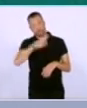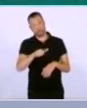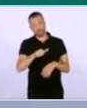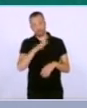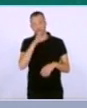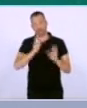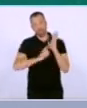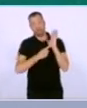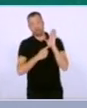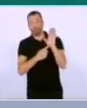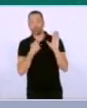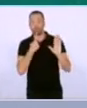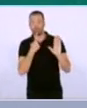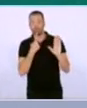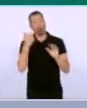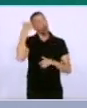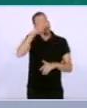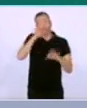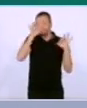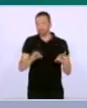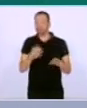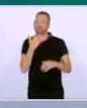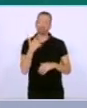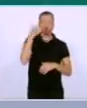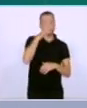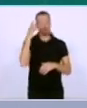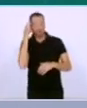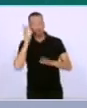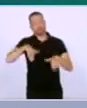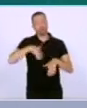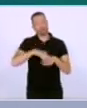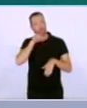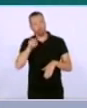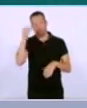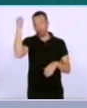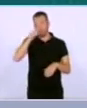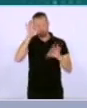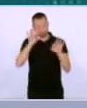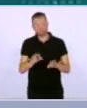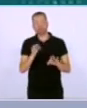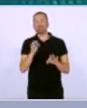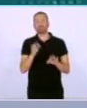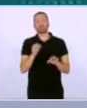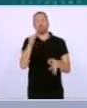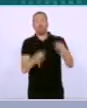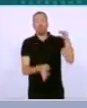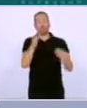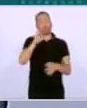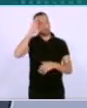varones respecto a las mujeres Pues defienden también lo que nosotros proponemos